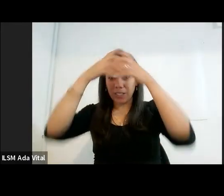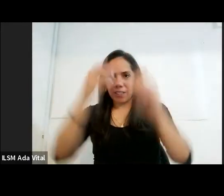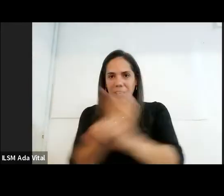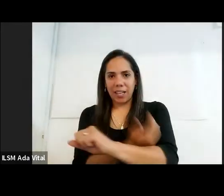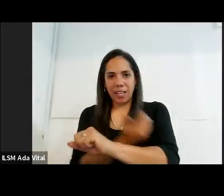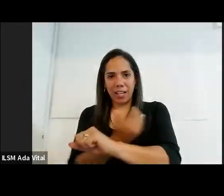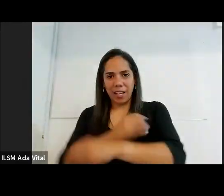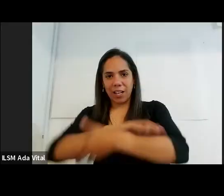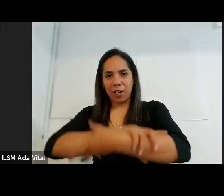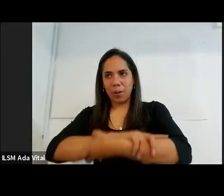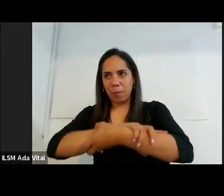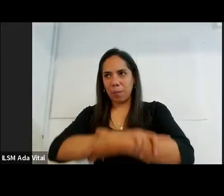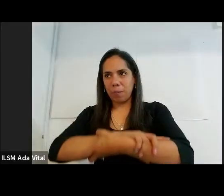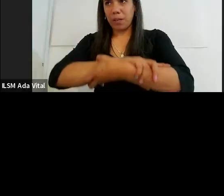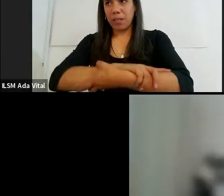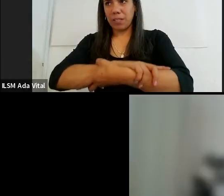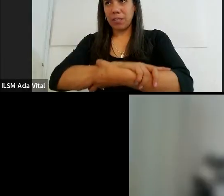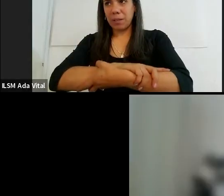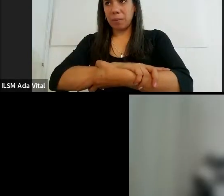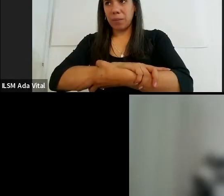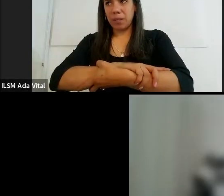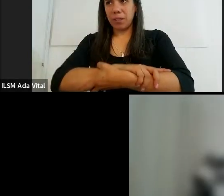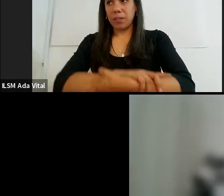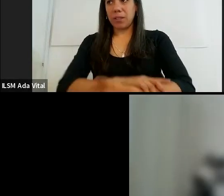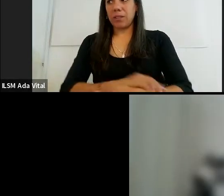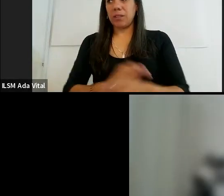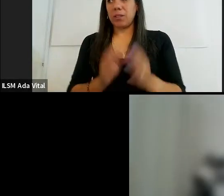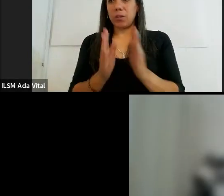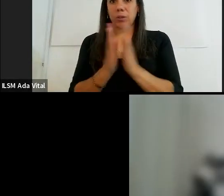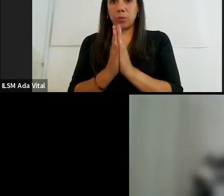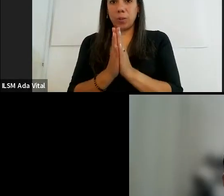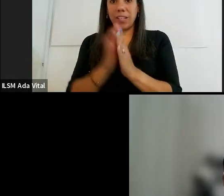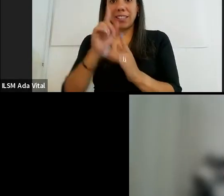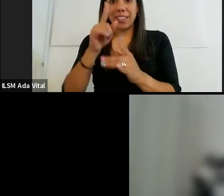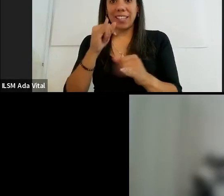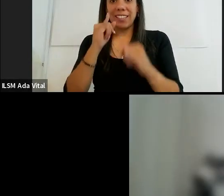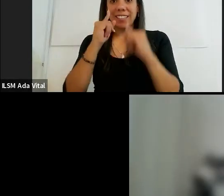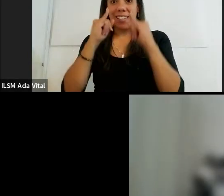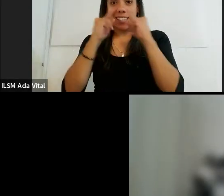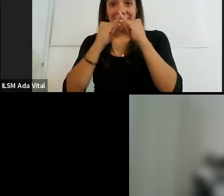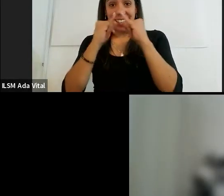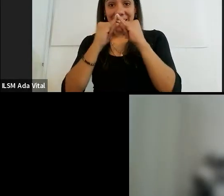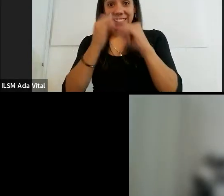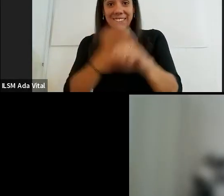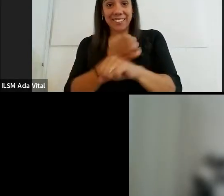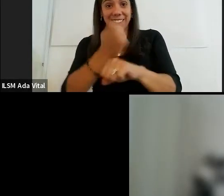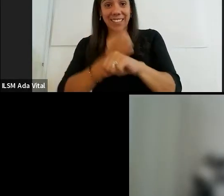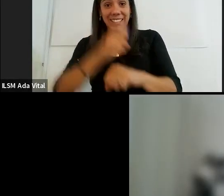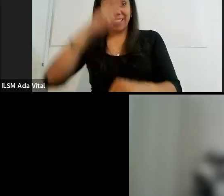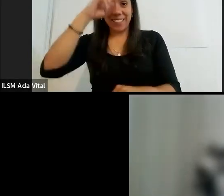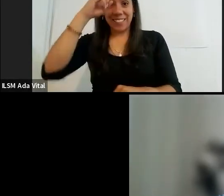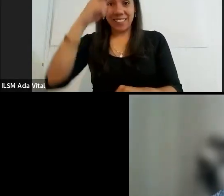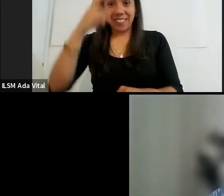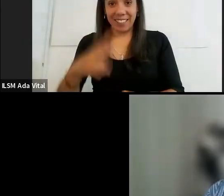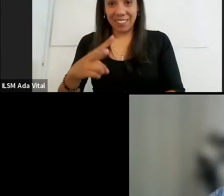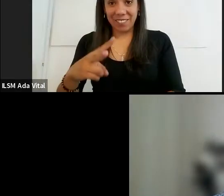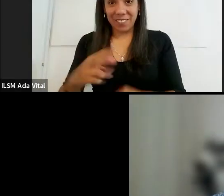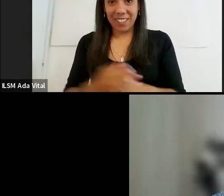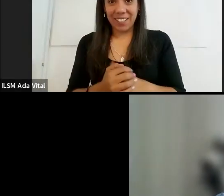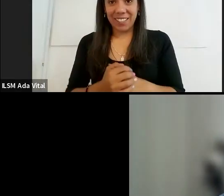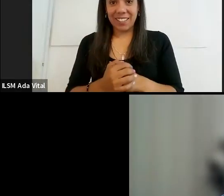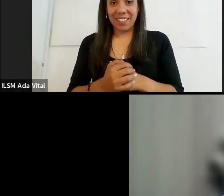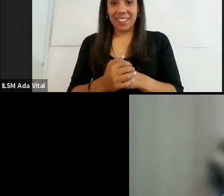Óscar es psicólogo clínico del Instituto de Salud del Estado de México, del Hospital